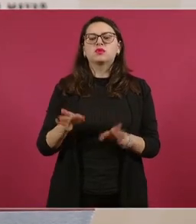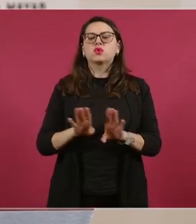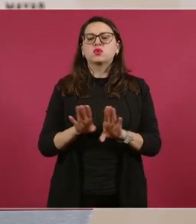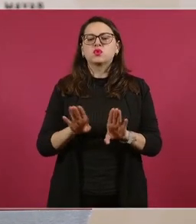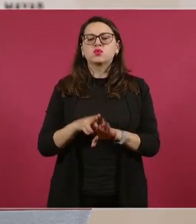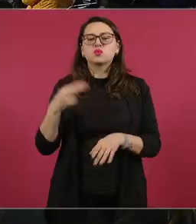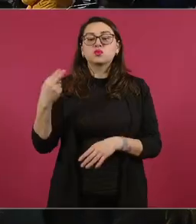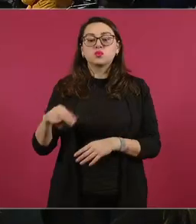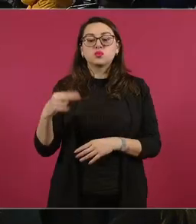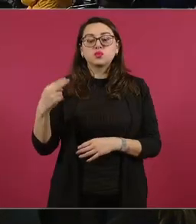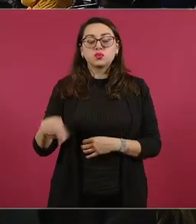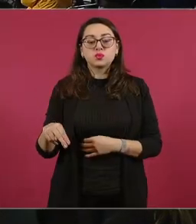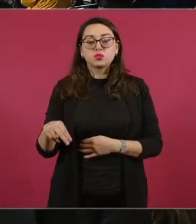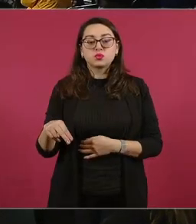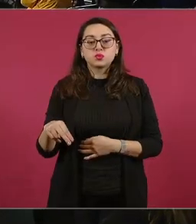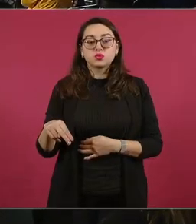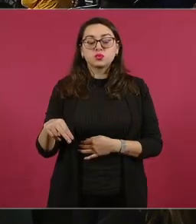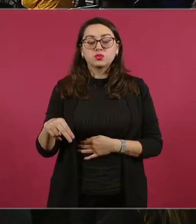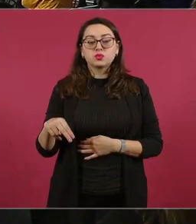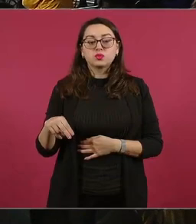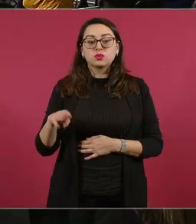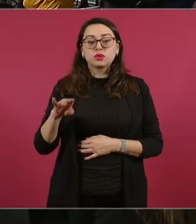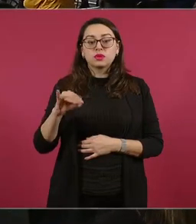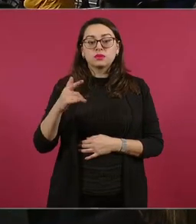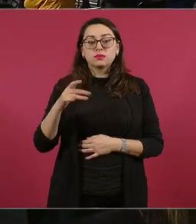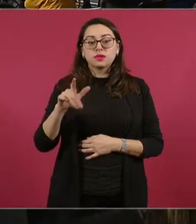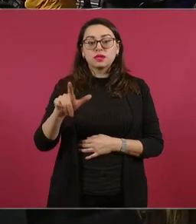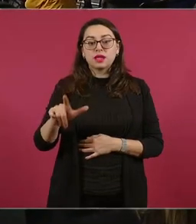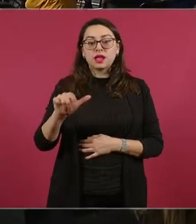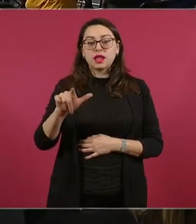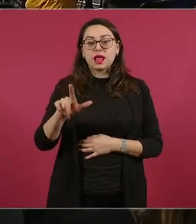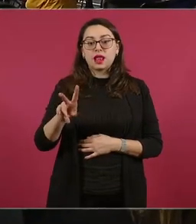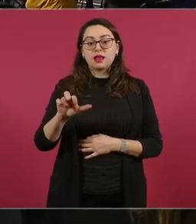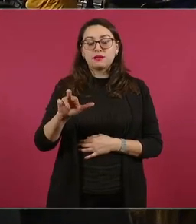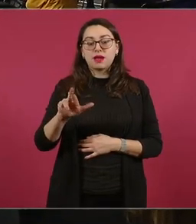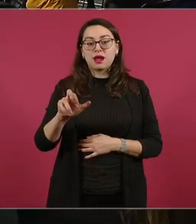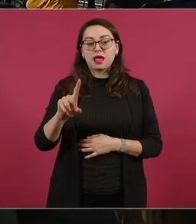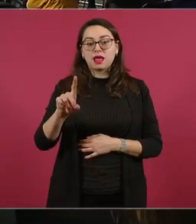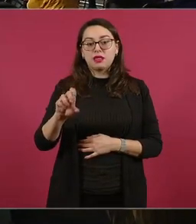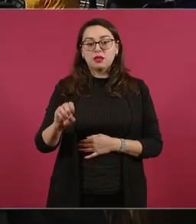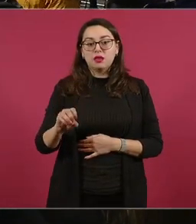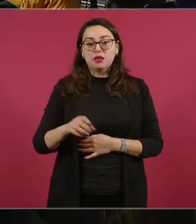llama? Miguel Alvarado. Miguel Alvarado.